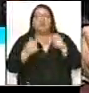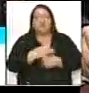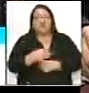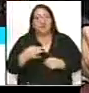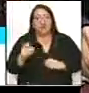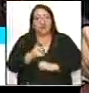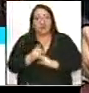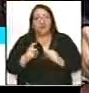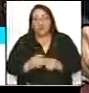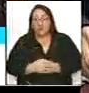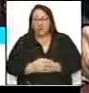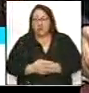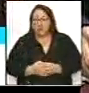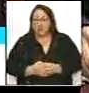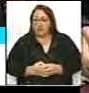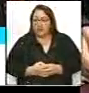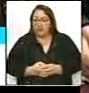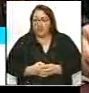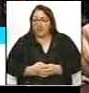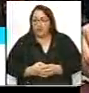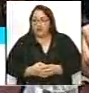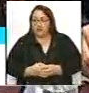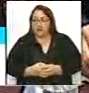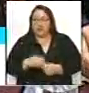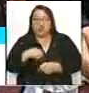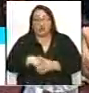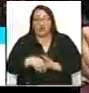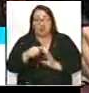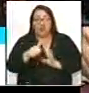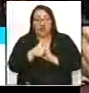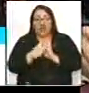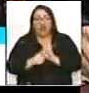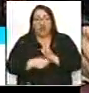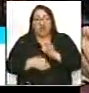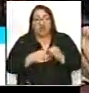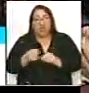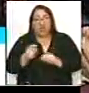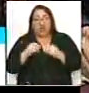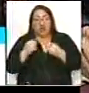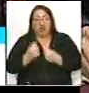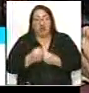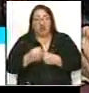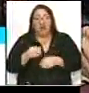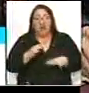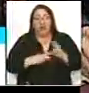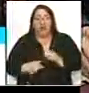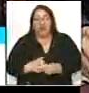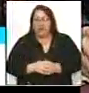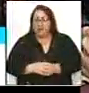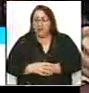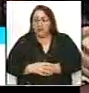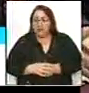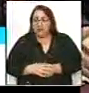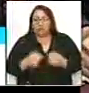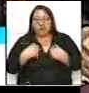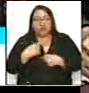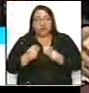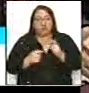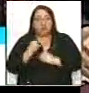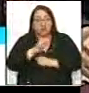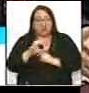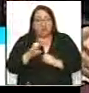provinciales y distritales, en este artículo, precisamente en el que se dice los partidos y los movimientos representan a la